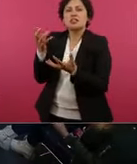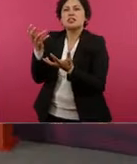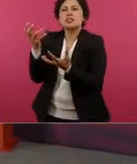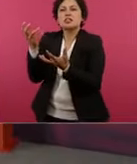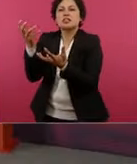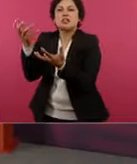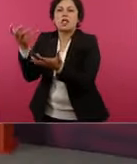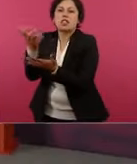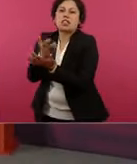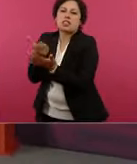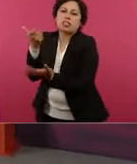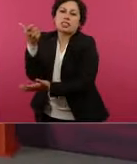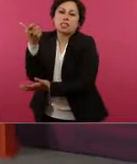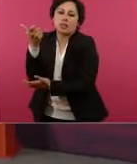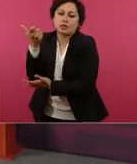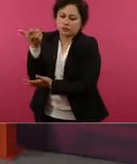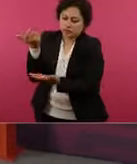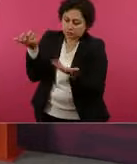del dinero, ¿qué se hace?